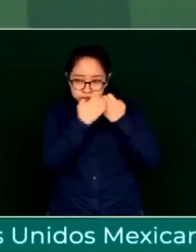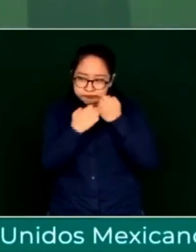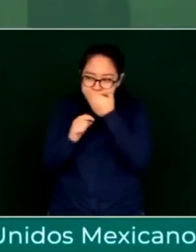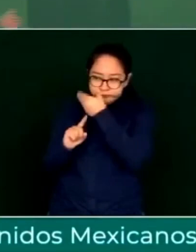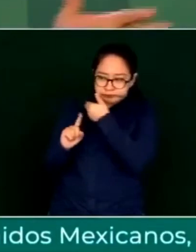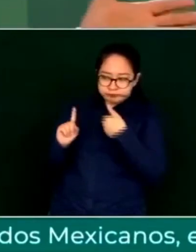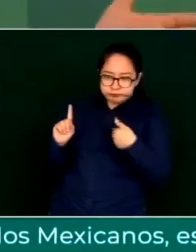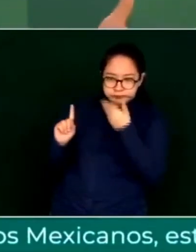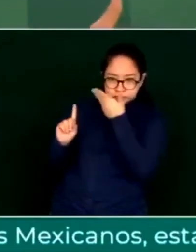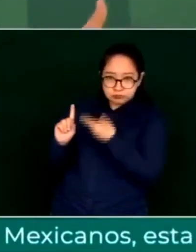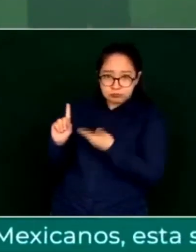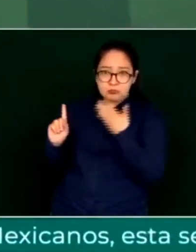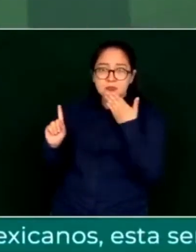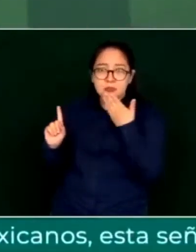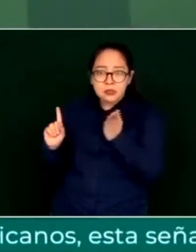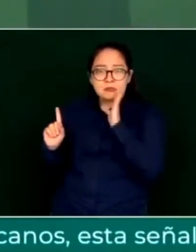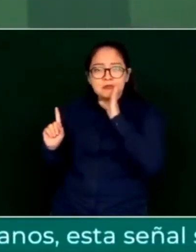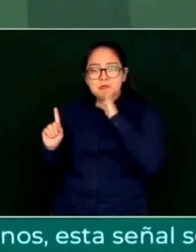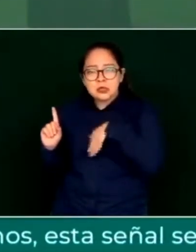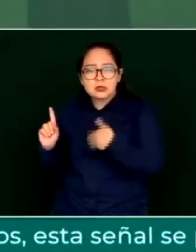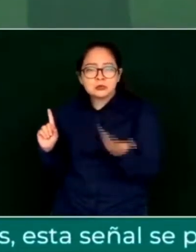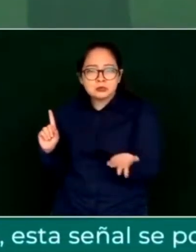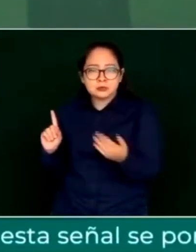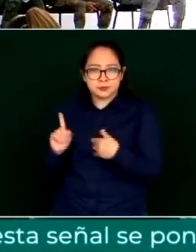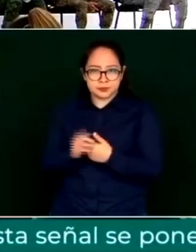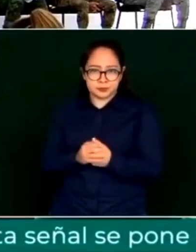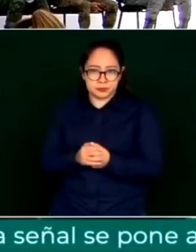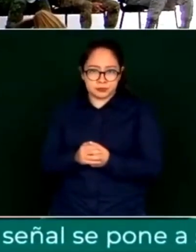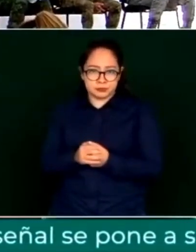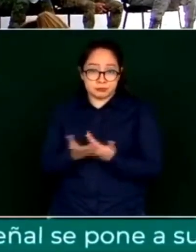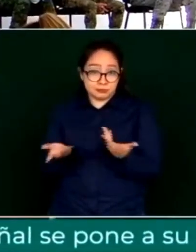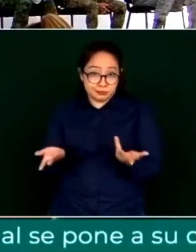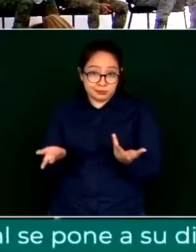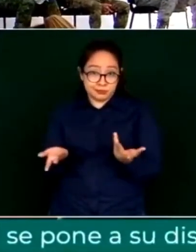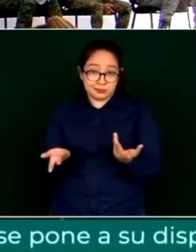¿Qué estaba haciendo el INE? Callando.